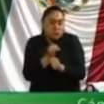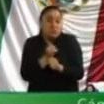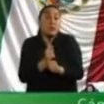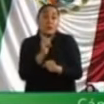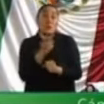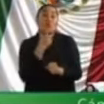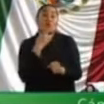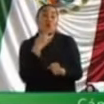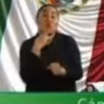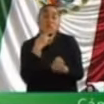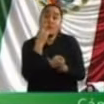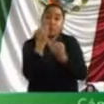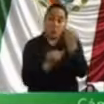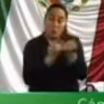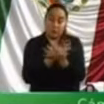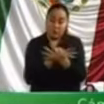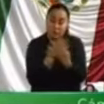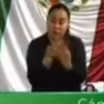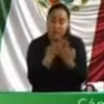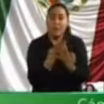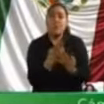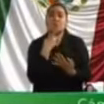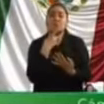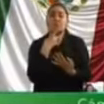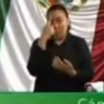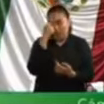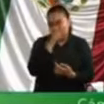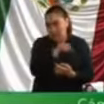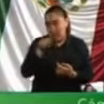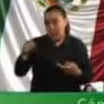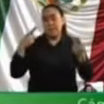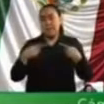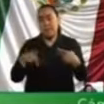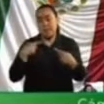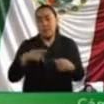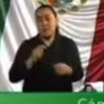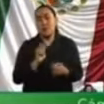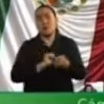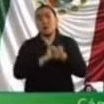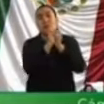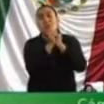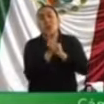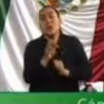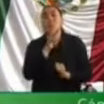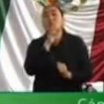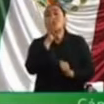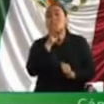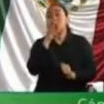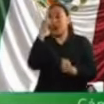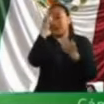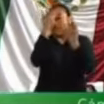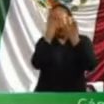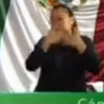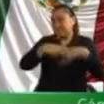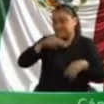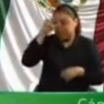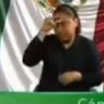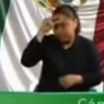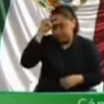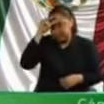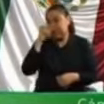póker ayuda a las personas a mejorar su rendimiento intelectual y como